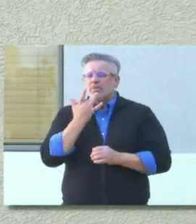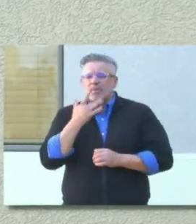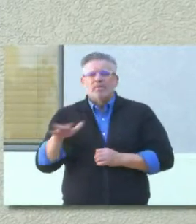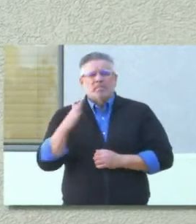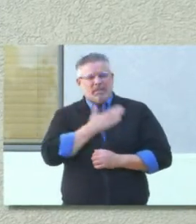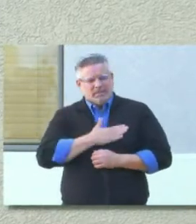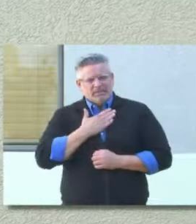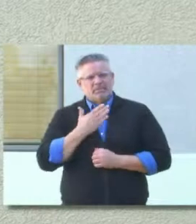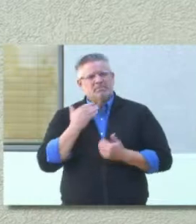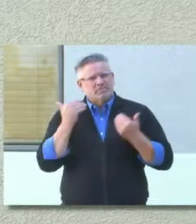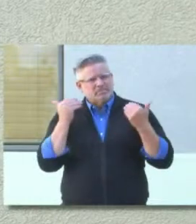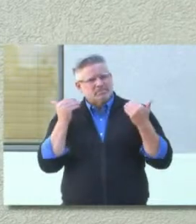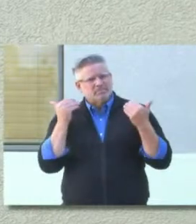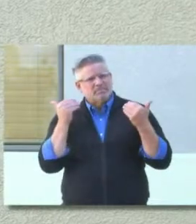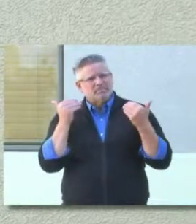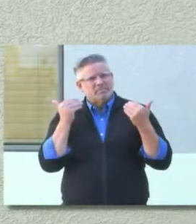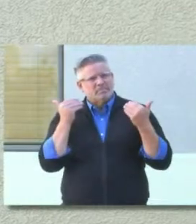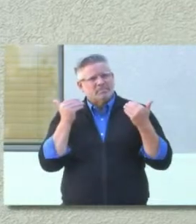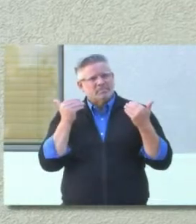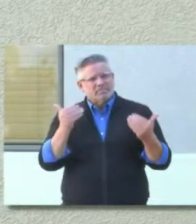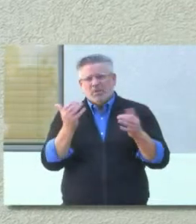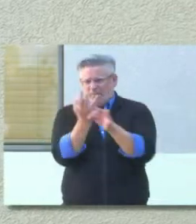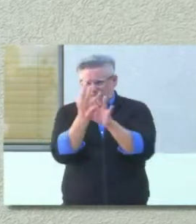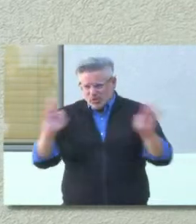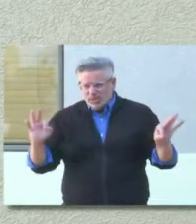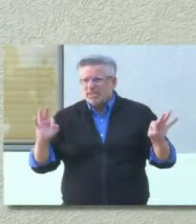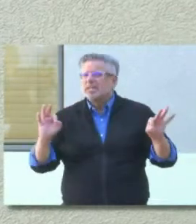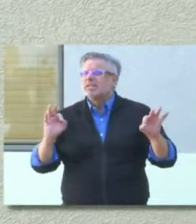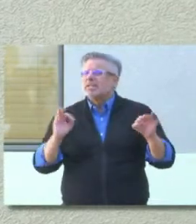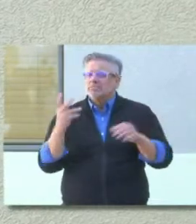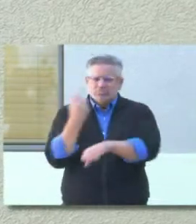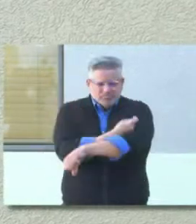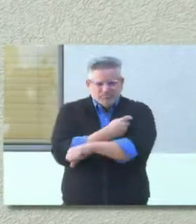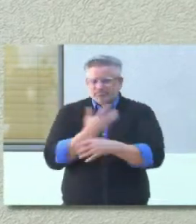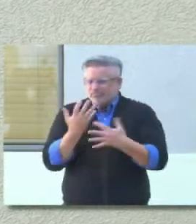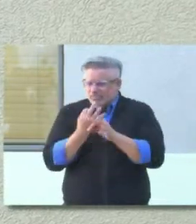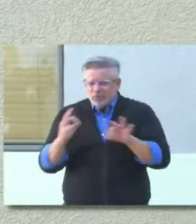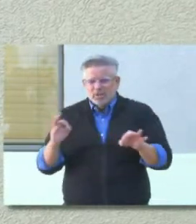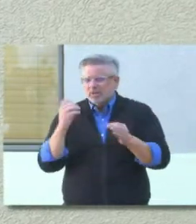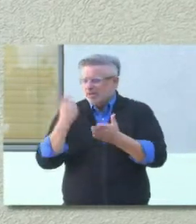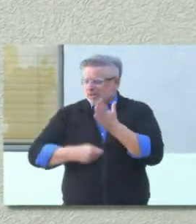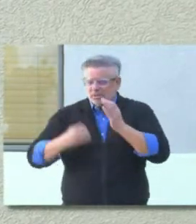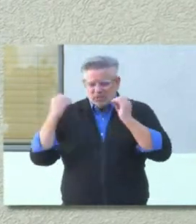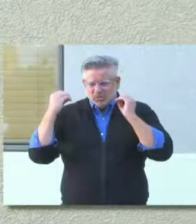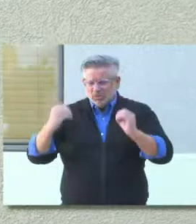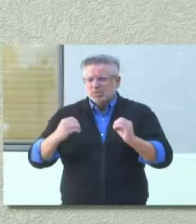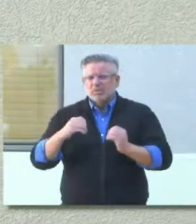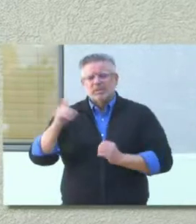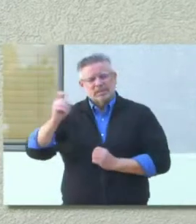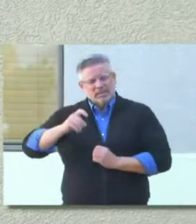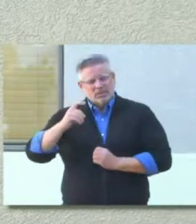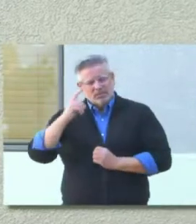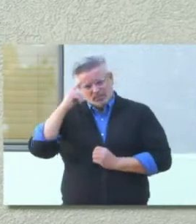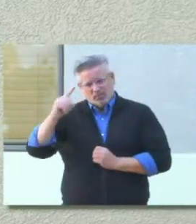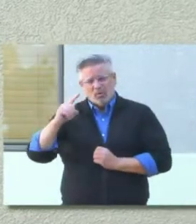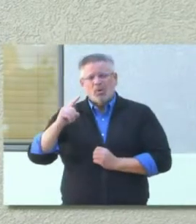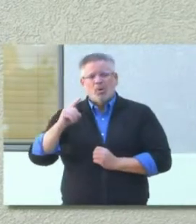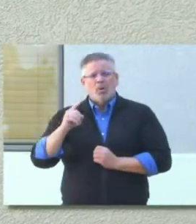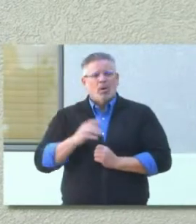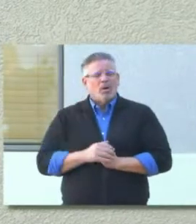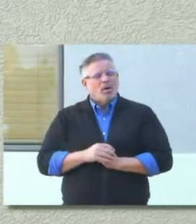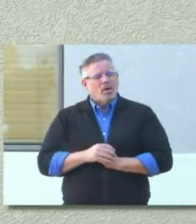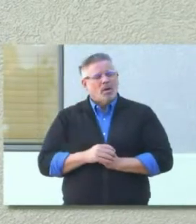esperen. La vacuna es gratis, es efectiva y es necesario para por